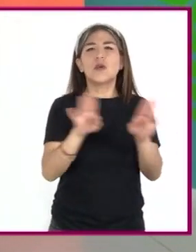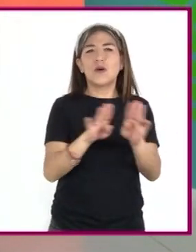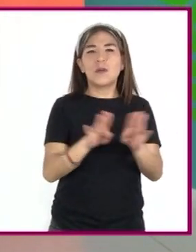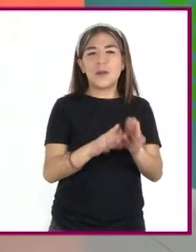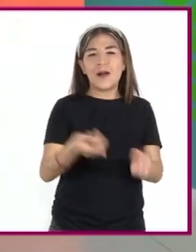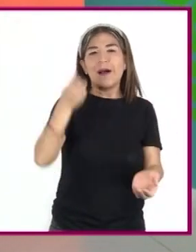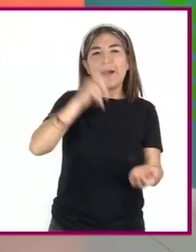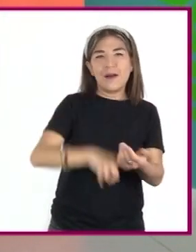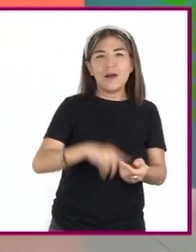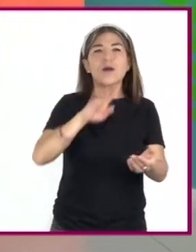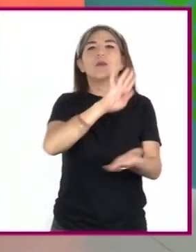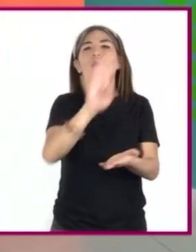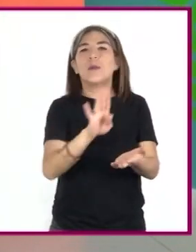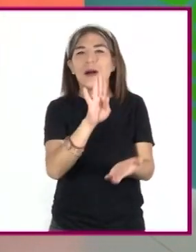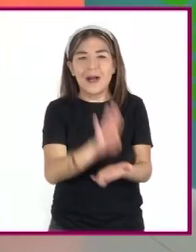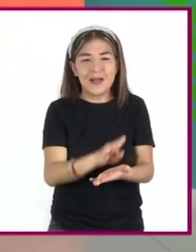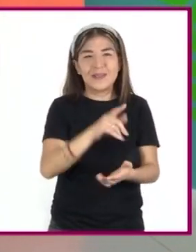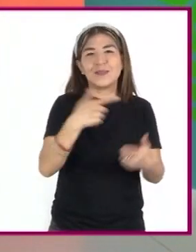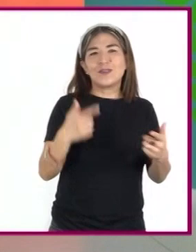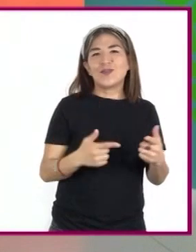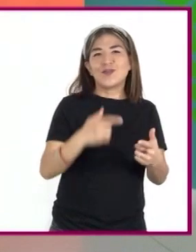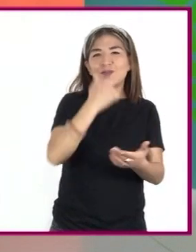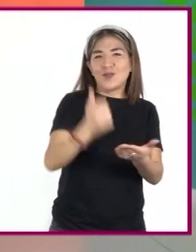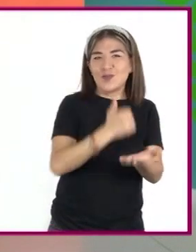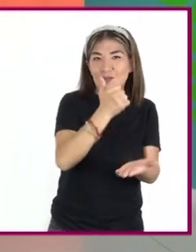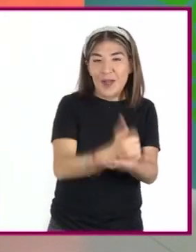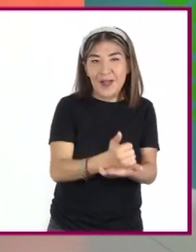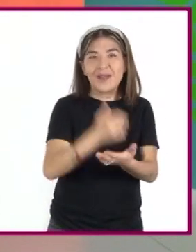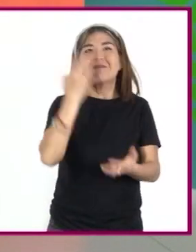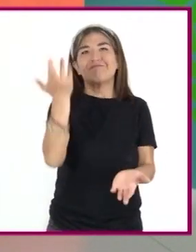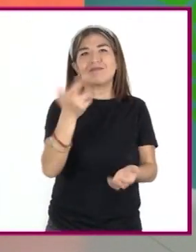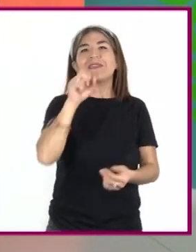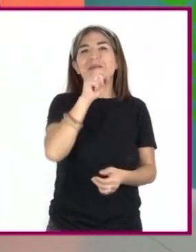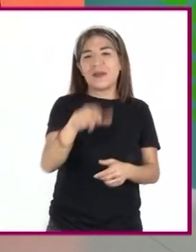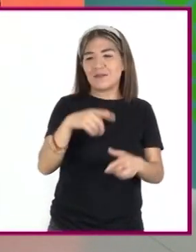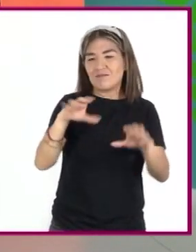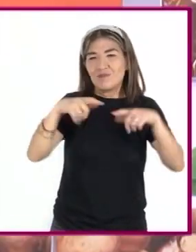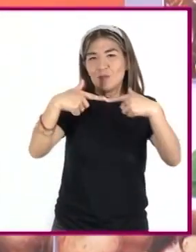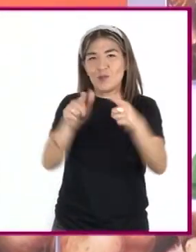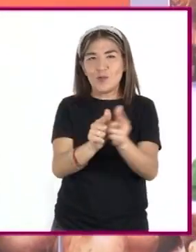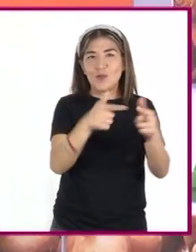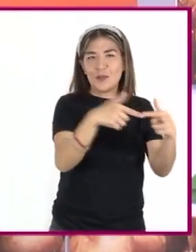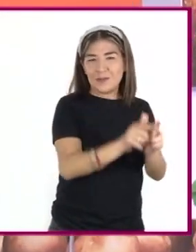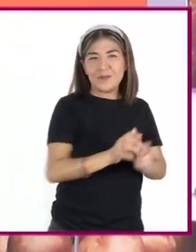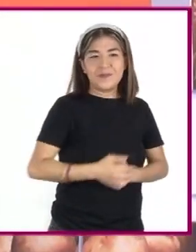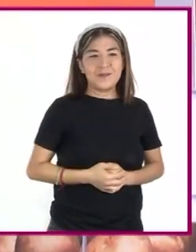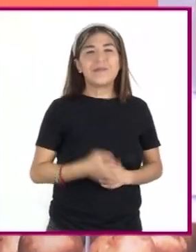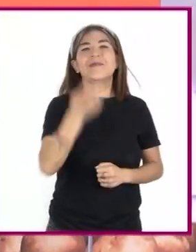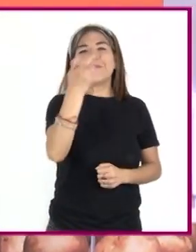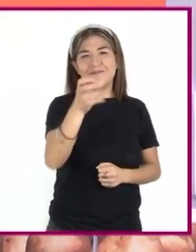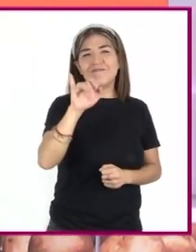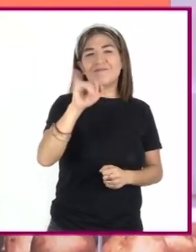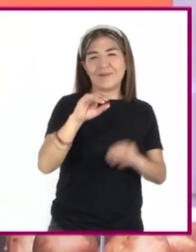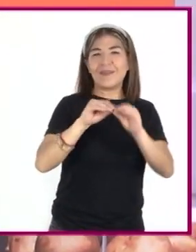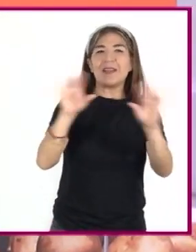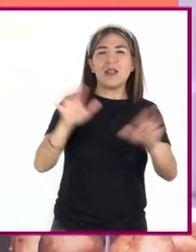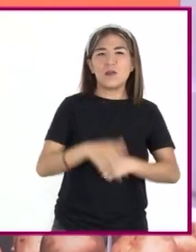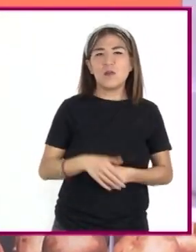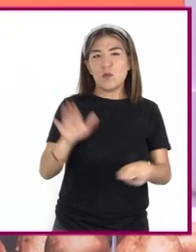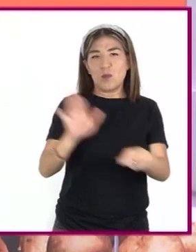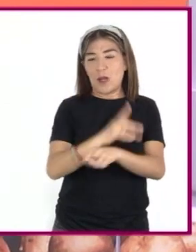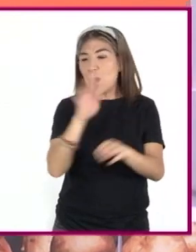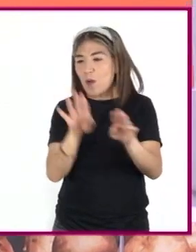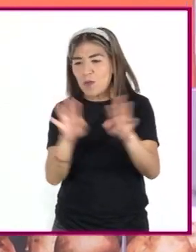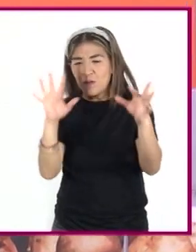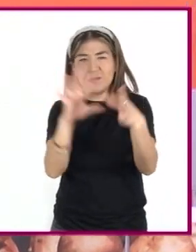condados, barrios, ciudad y reino. Claro, maestra, ya que esa analogía